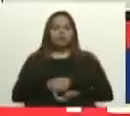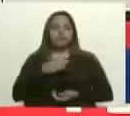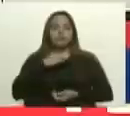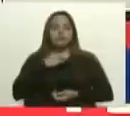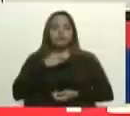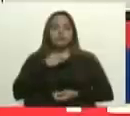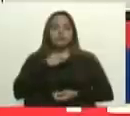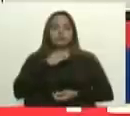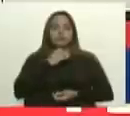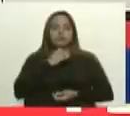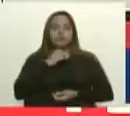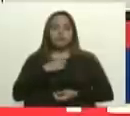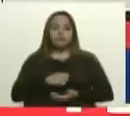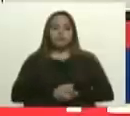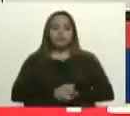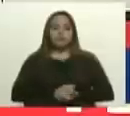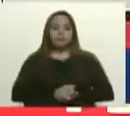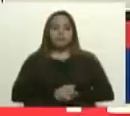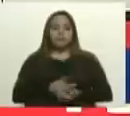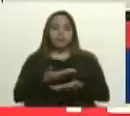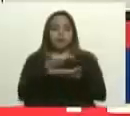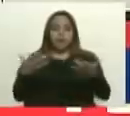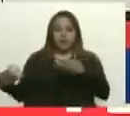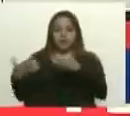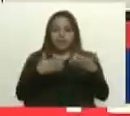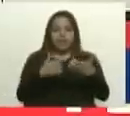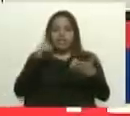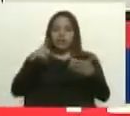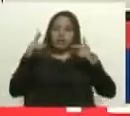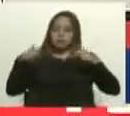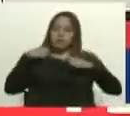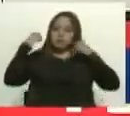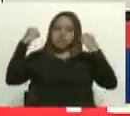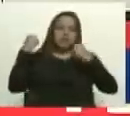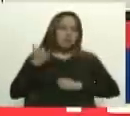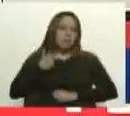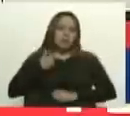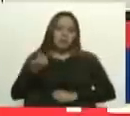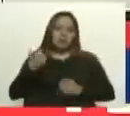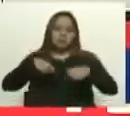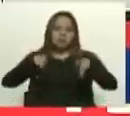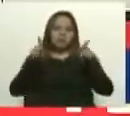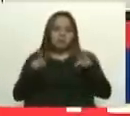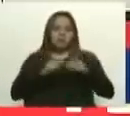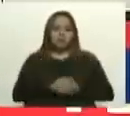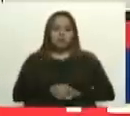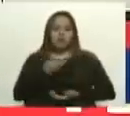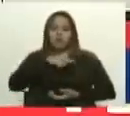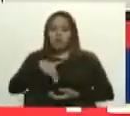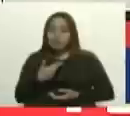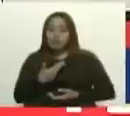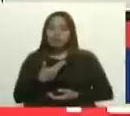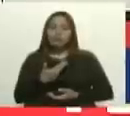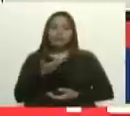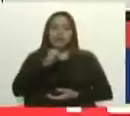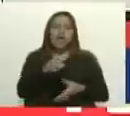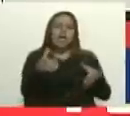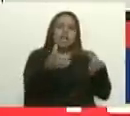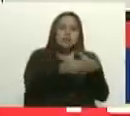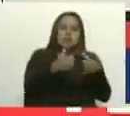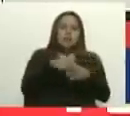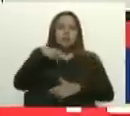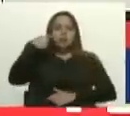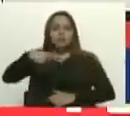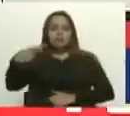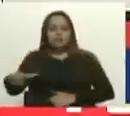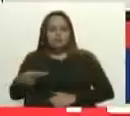no solo dar la batalla, sino para vencer en cualquier frente. Vencer. Esto lo aprovechamos nosotros para los equipos